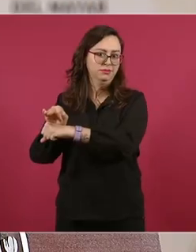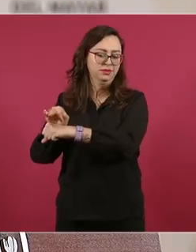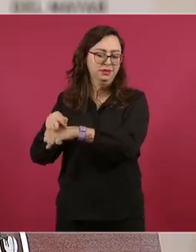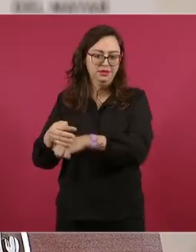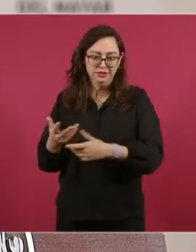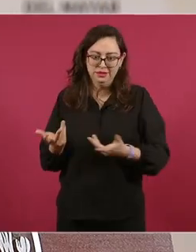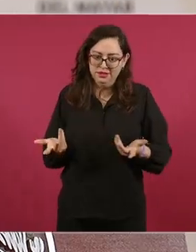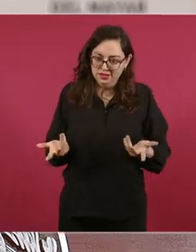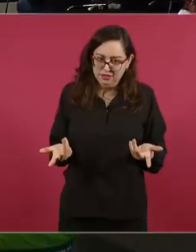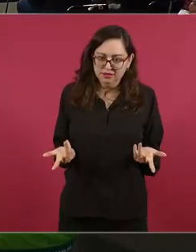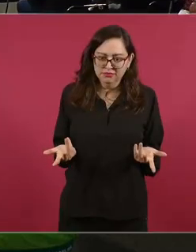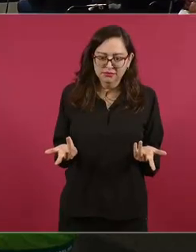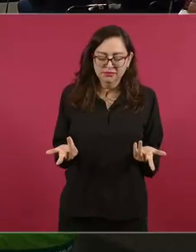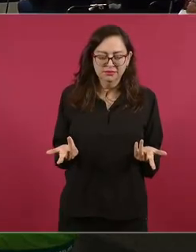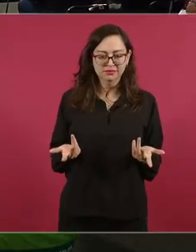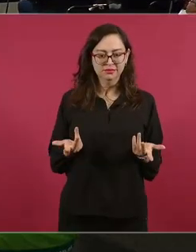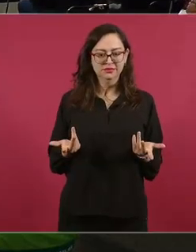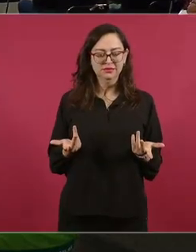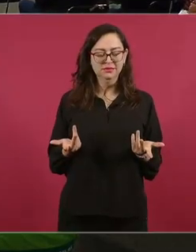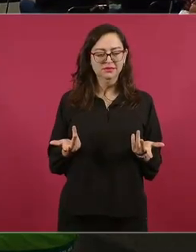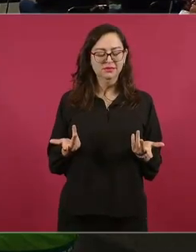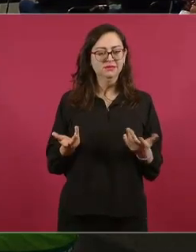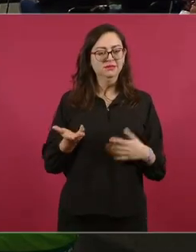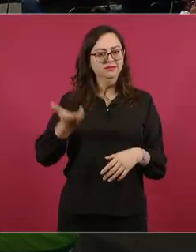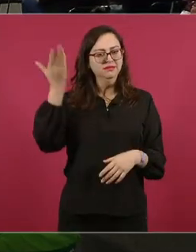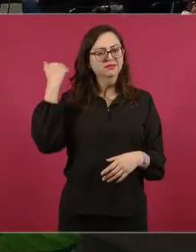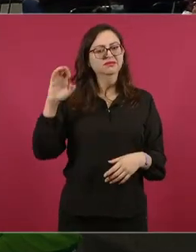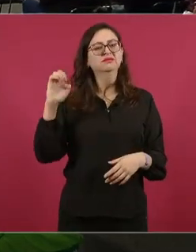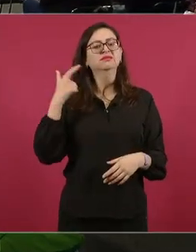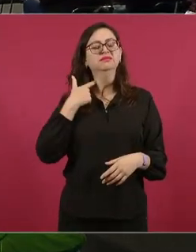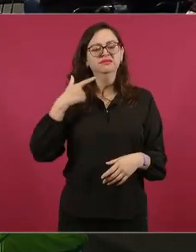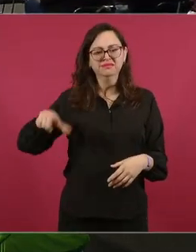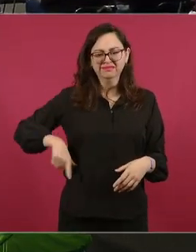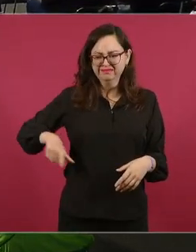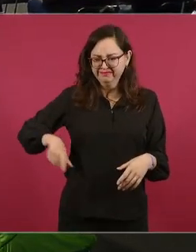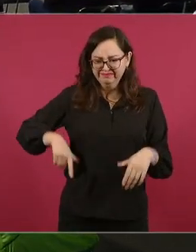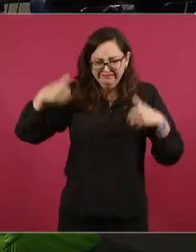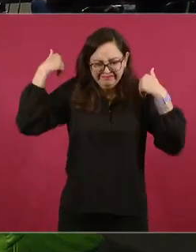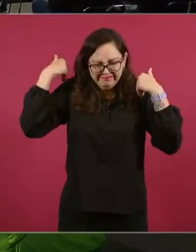O sea, ¿qué era el gobierno entonces?